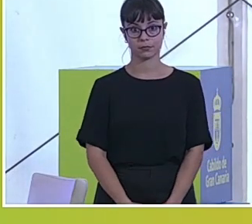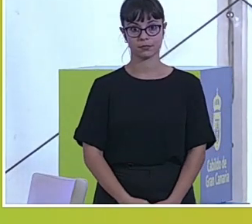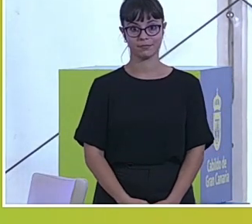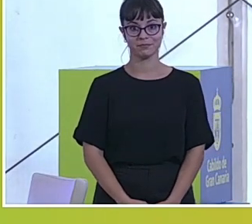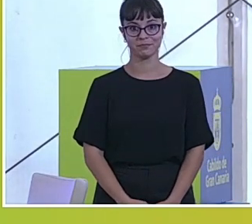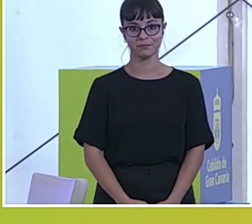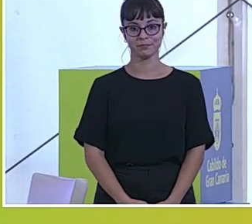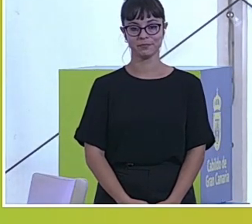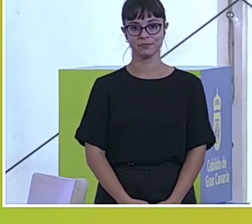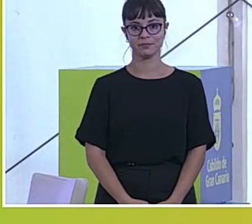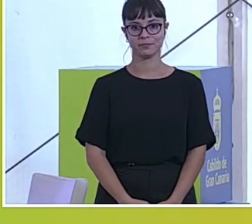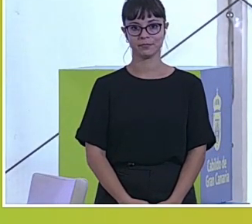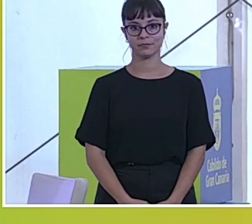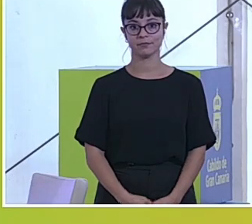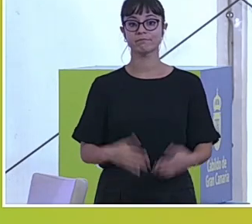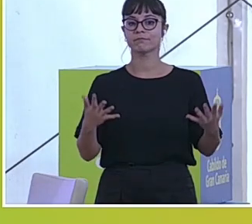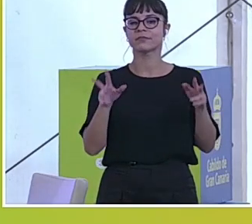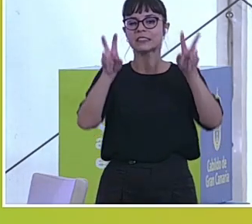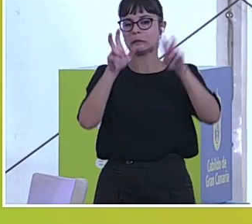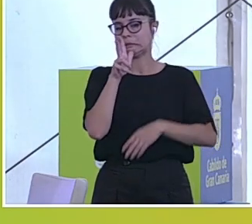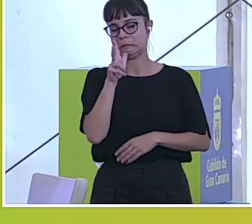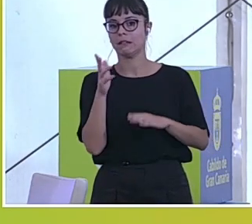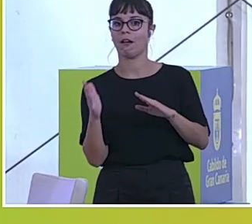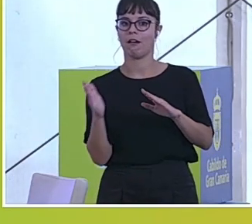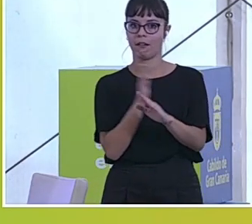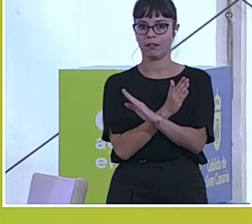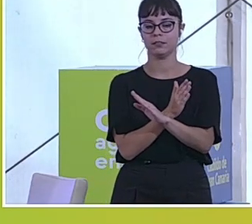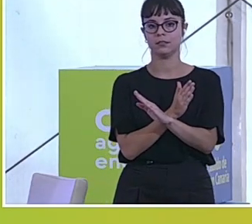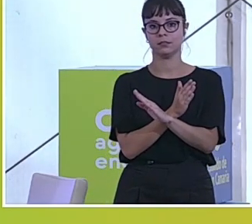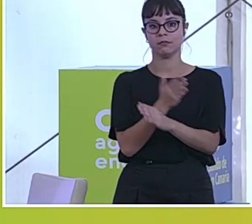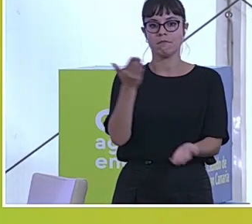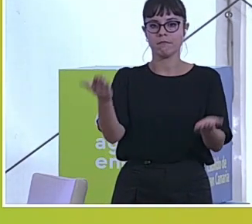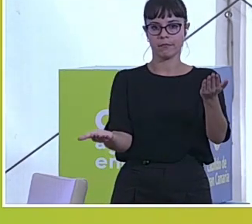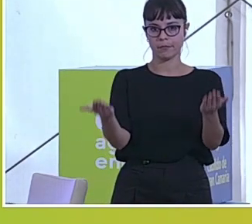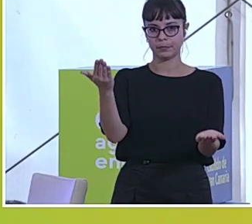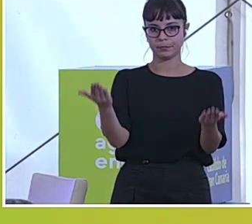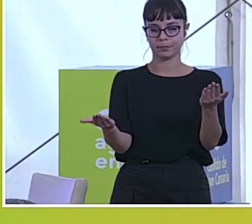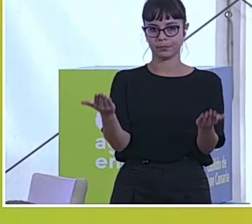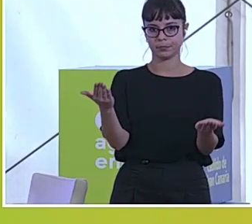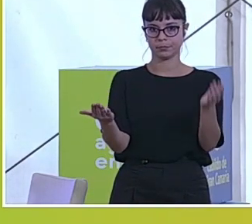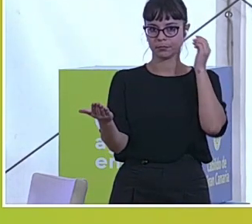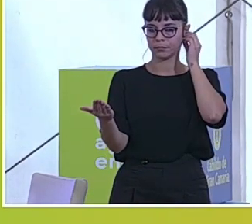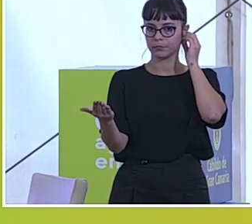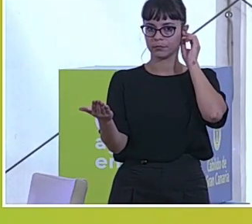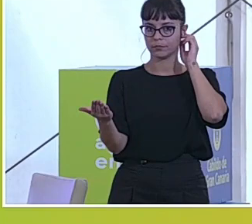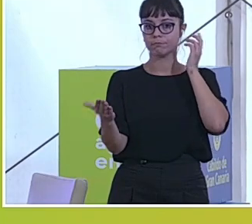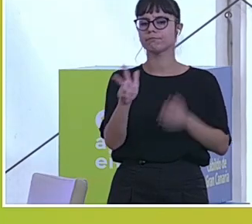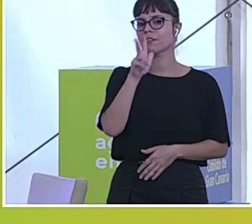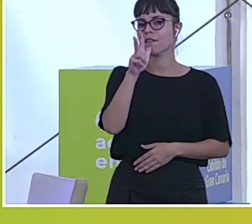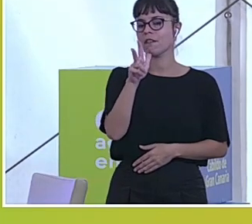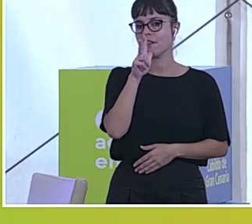Entonces, antes de empezar con esa parte de hidrógeno, tener en cuenta el balance, para que también tengamos en cuenta la eficiencia de este tipo de